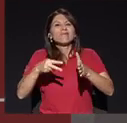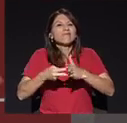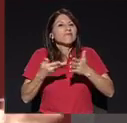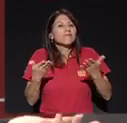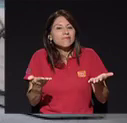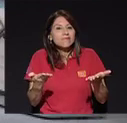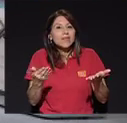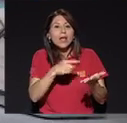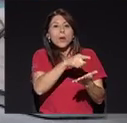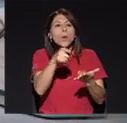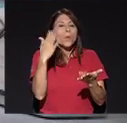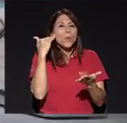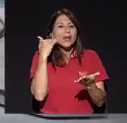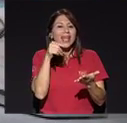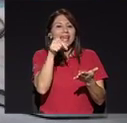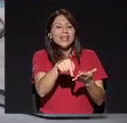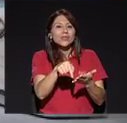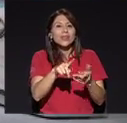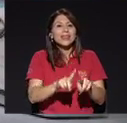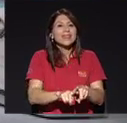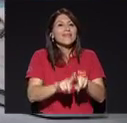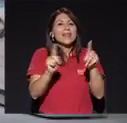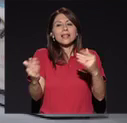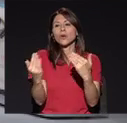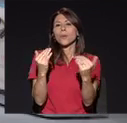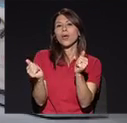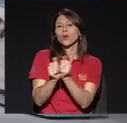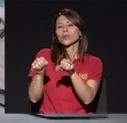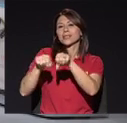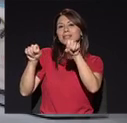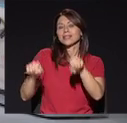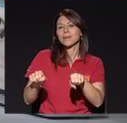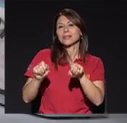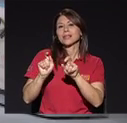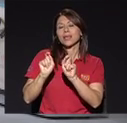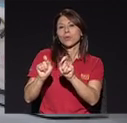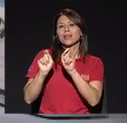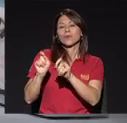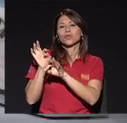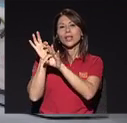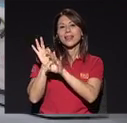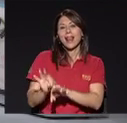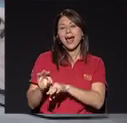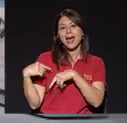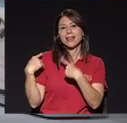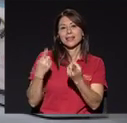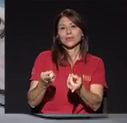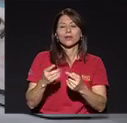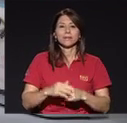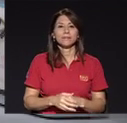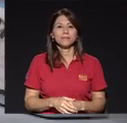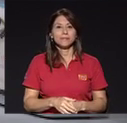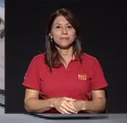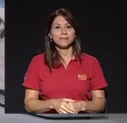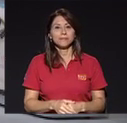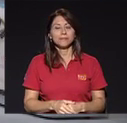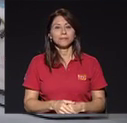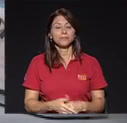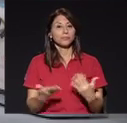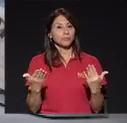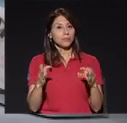eso que lo diferencia de los sistemas educativos que tradicionalmente se han desarrollado en el país? Bueno,